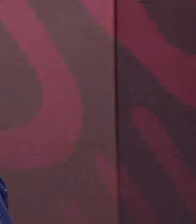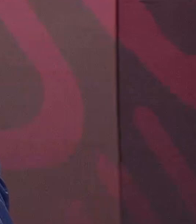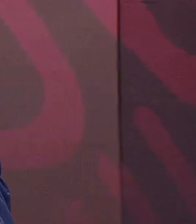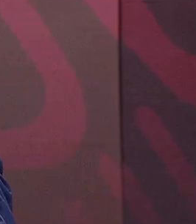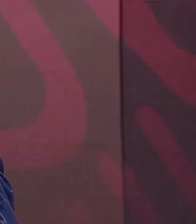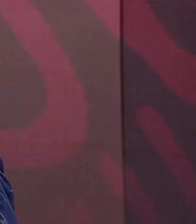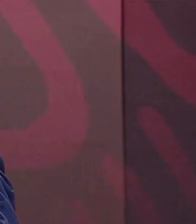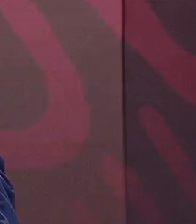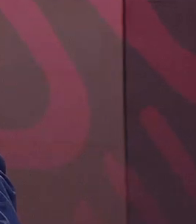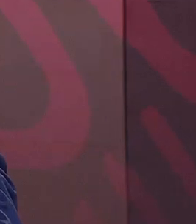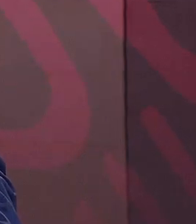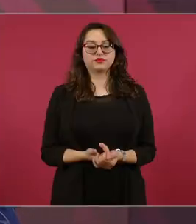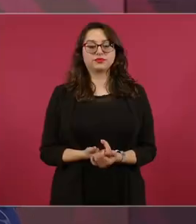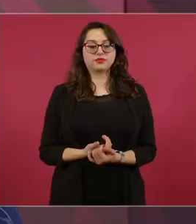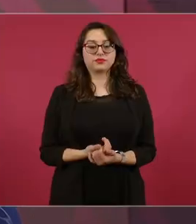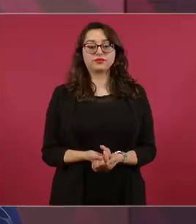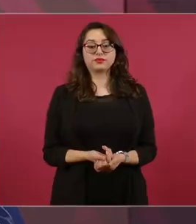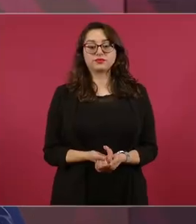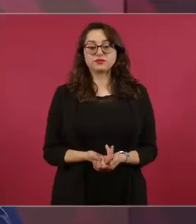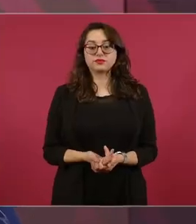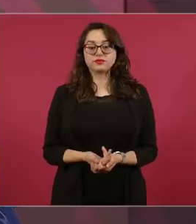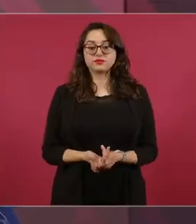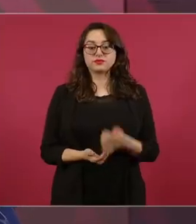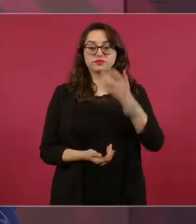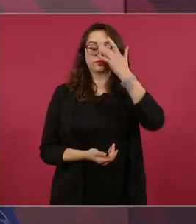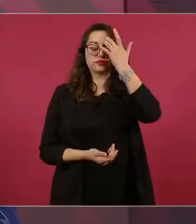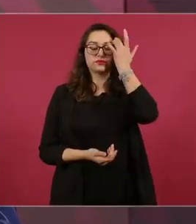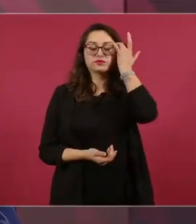de gobernador del palacio. Entonces, lo deja